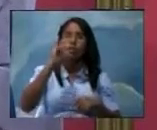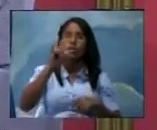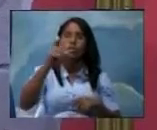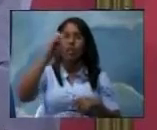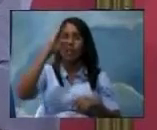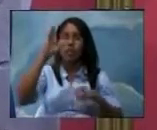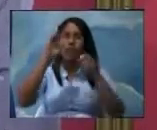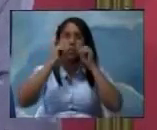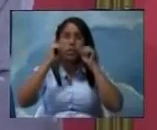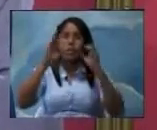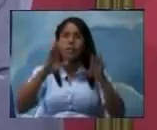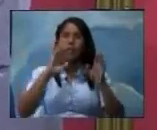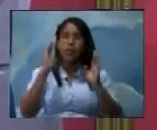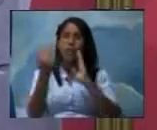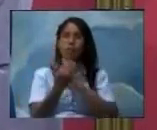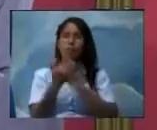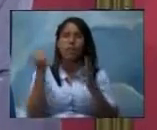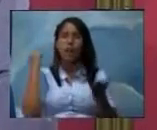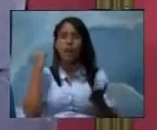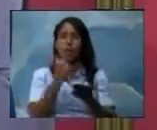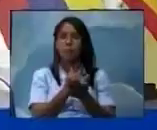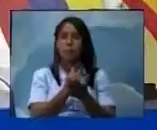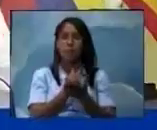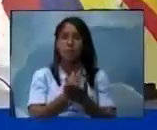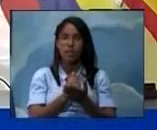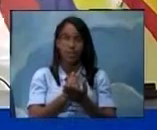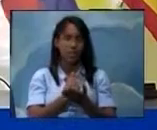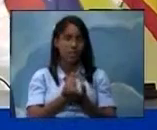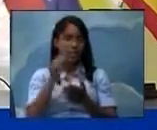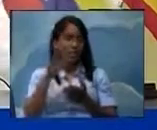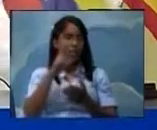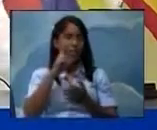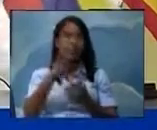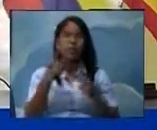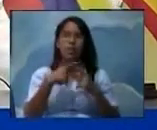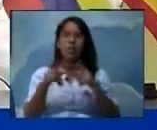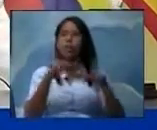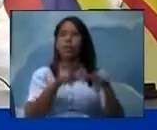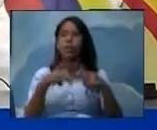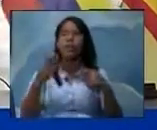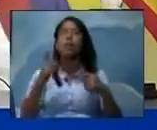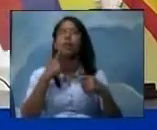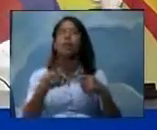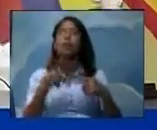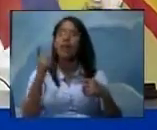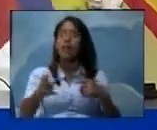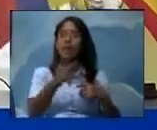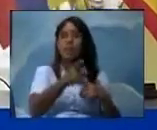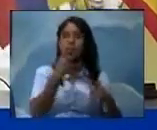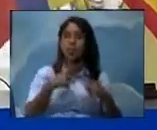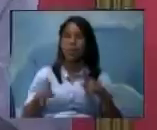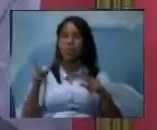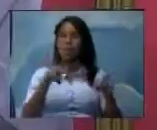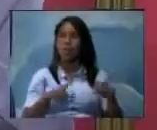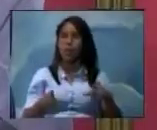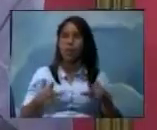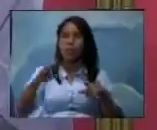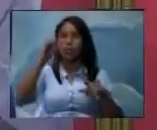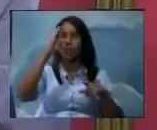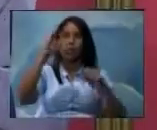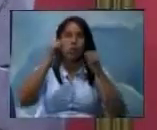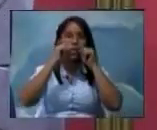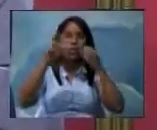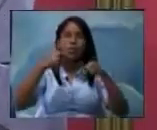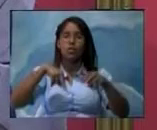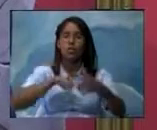Que Dios les bendiga y les guarde. Amén. Te están viendo en Aruba. ¿Qué le vas a decir a la gente en Aruba? Dios